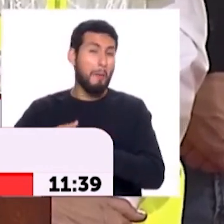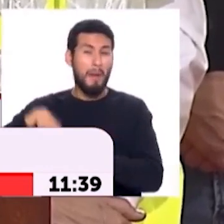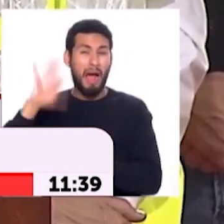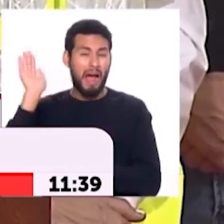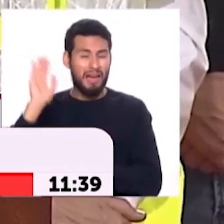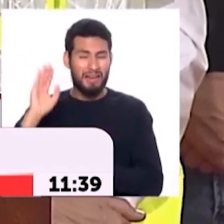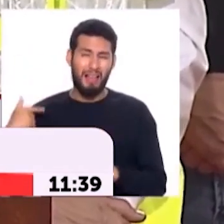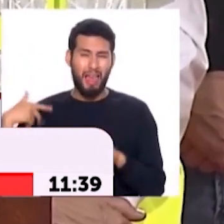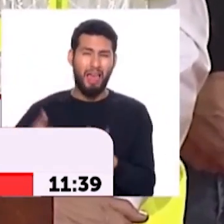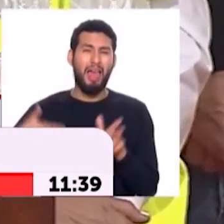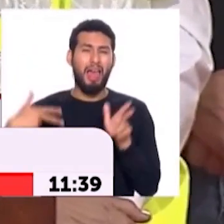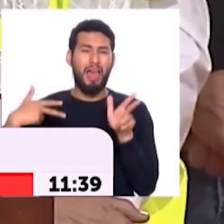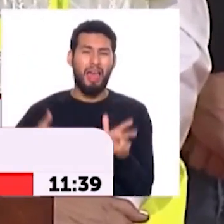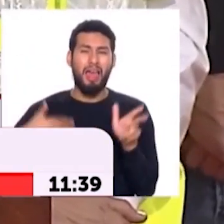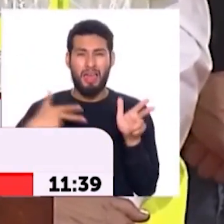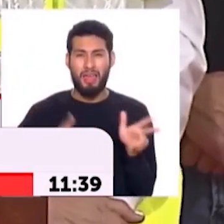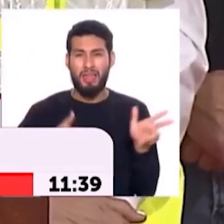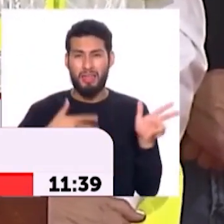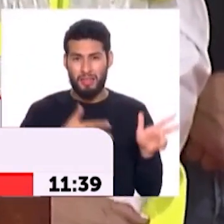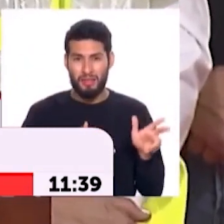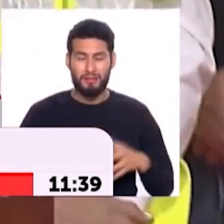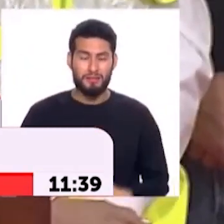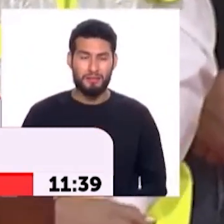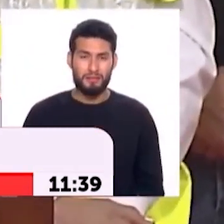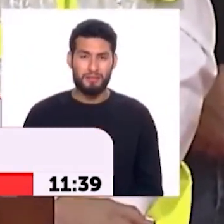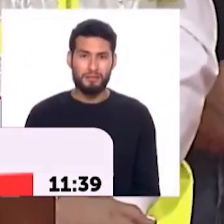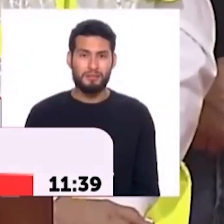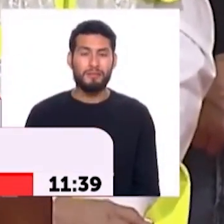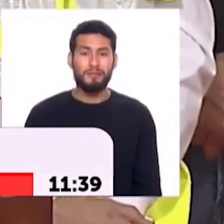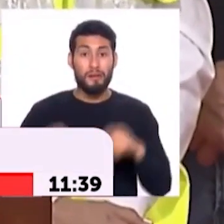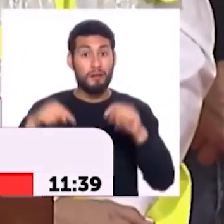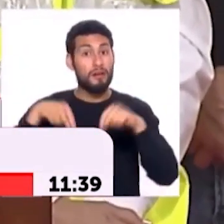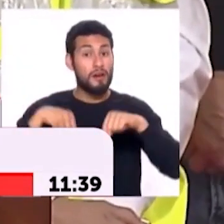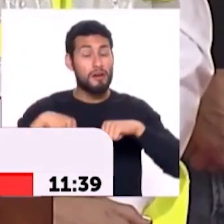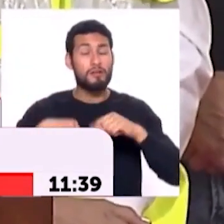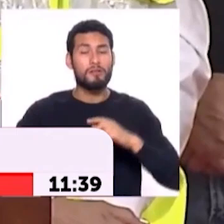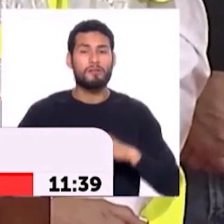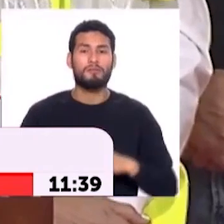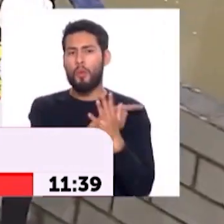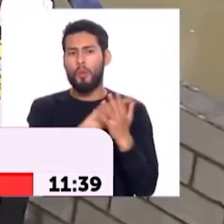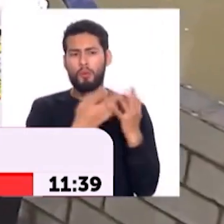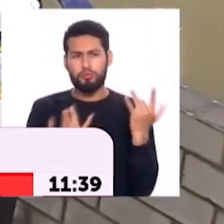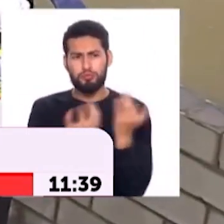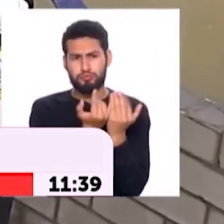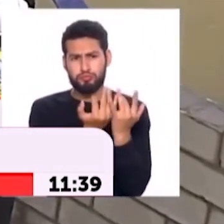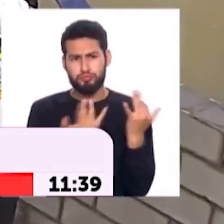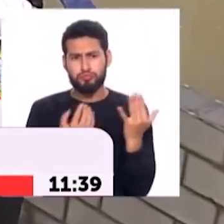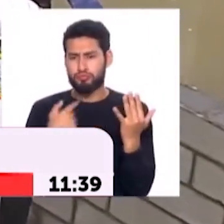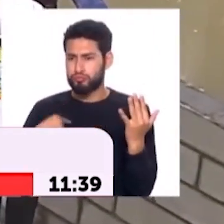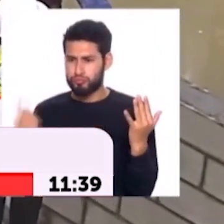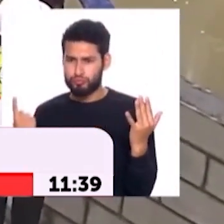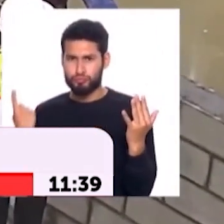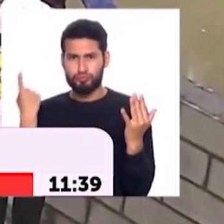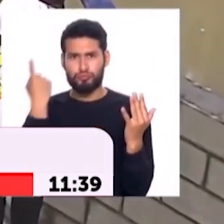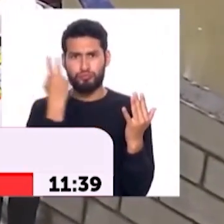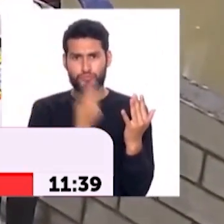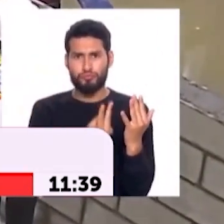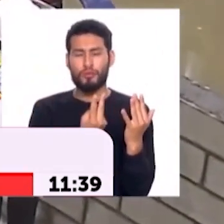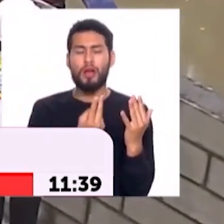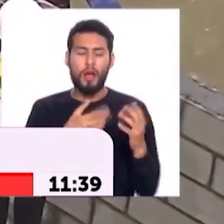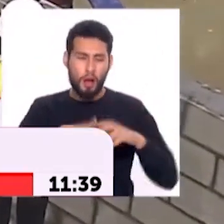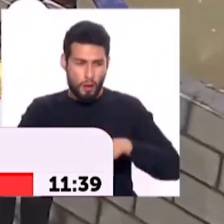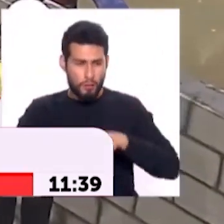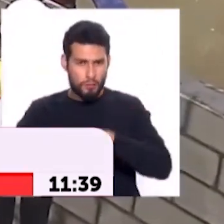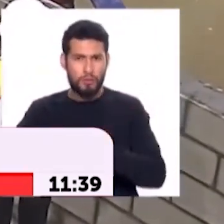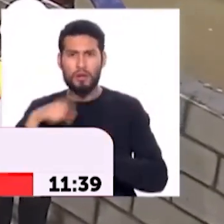años que la ciudadanía capitalina espera que concluyan precisamente esta obra que será importante para la ciudad. Es la información que